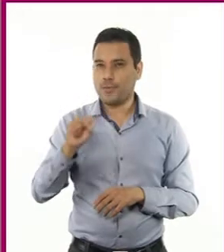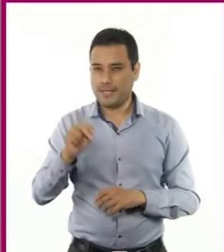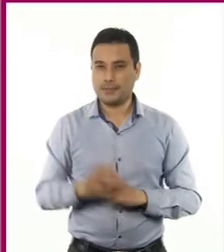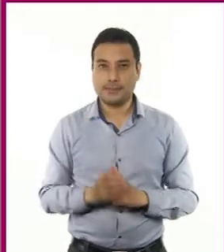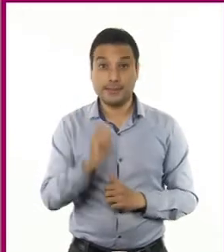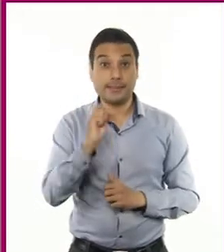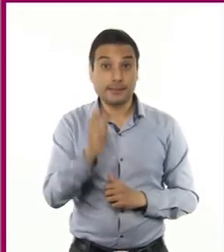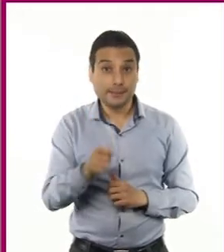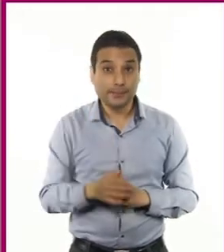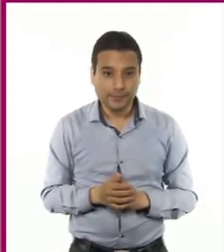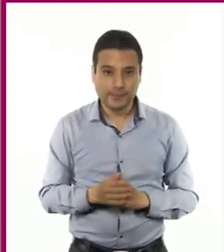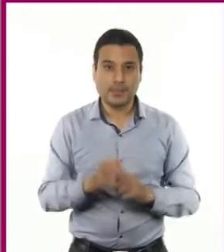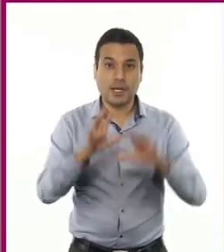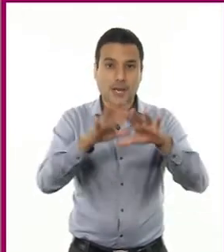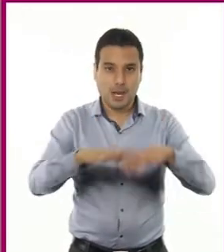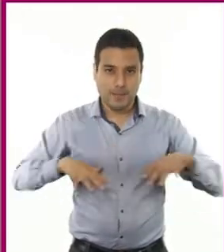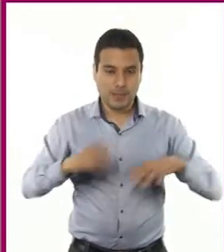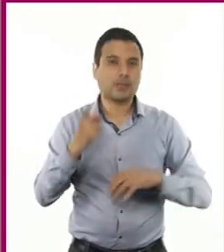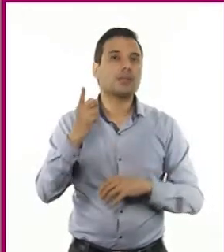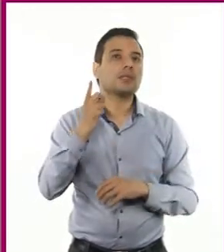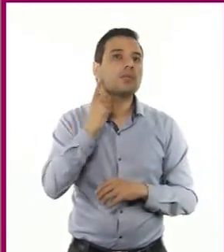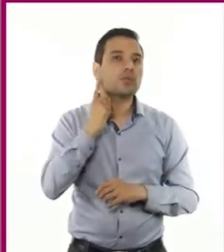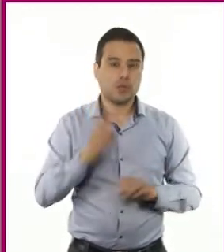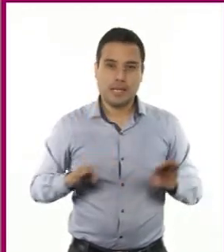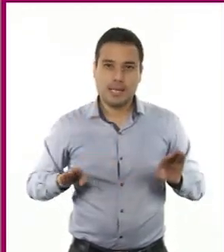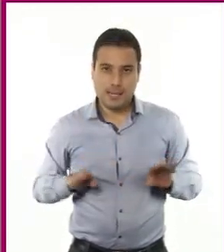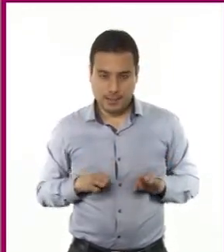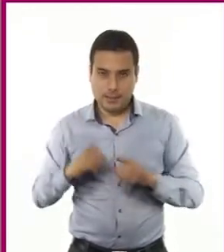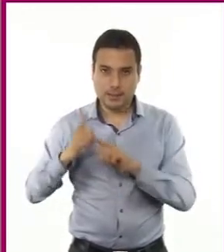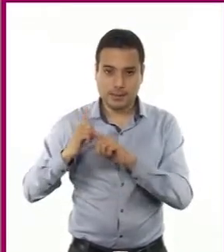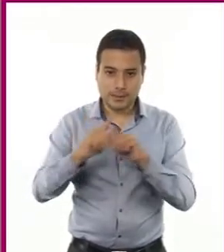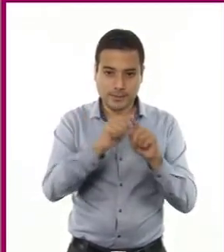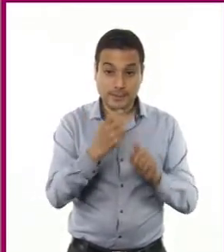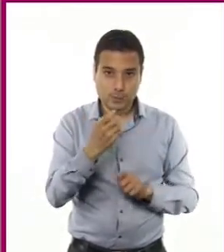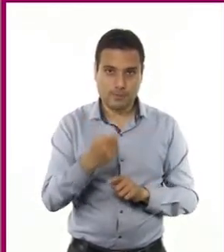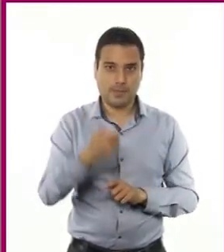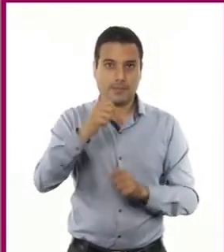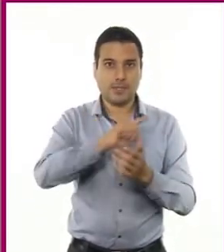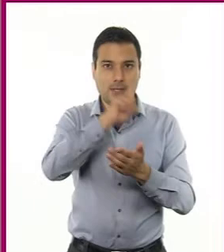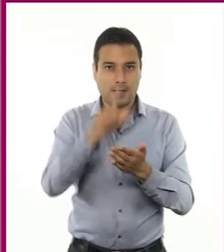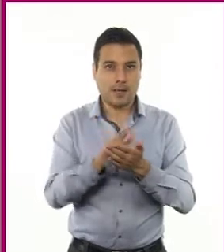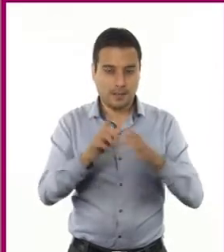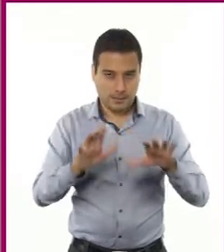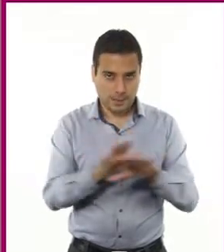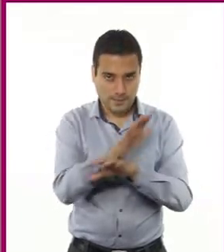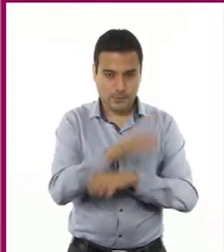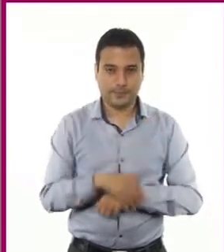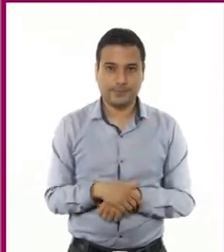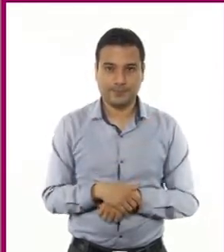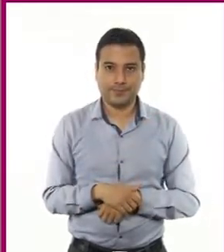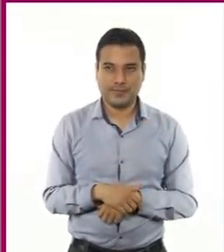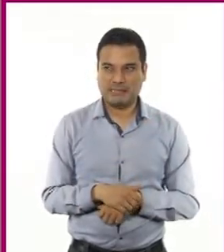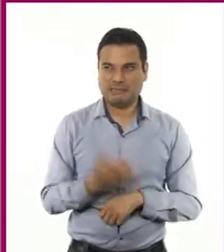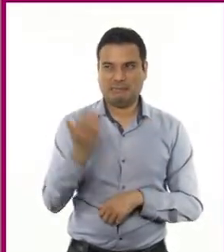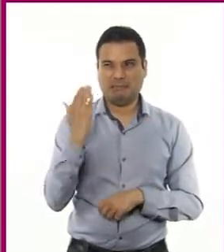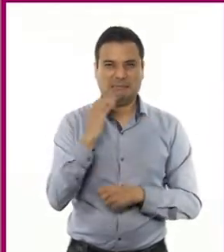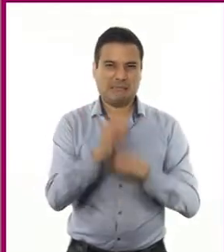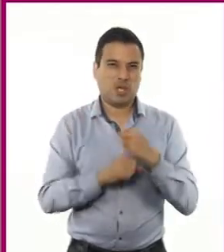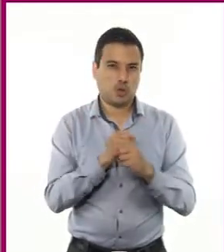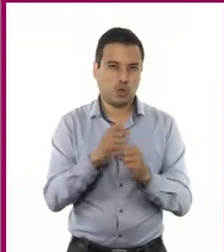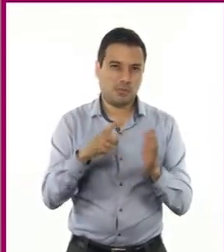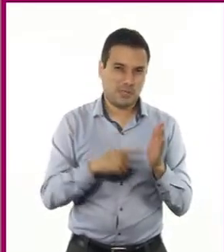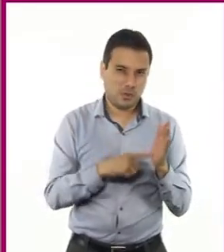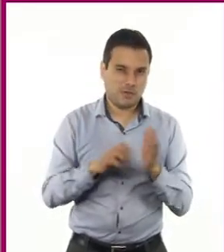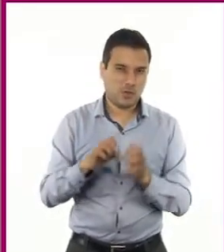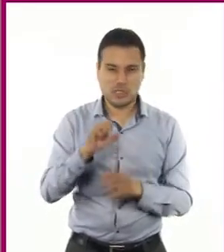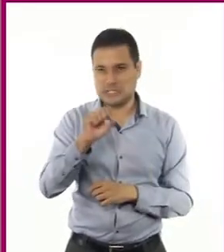a la Cámara de Diputados. Esa fue la primera reforma. Y México vivió a lo largo de los últimos años 60, de los años